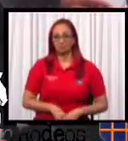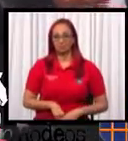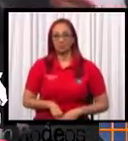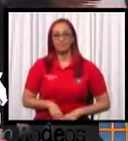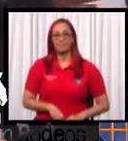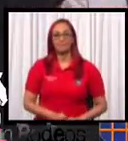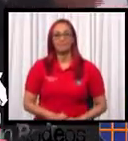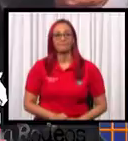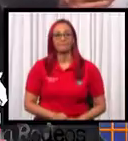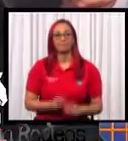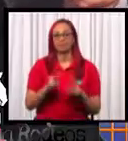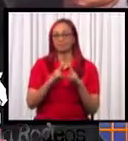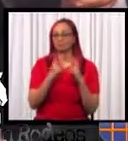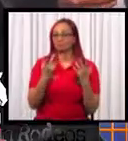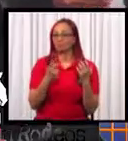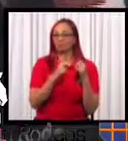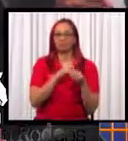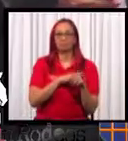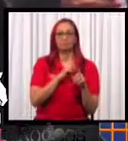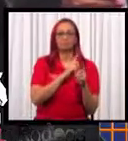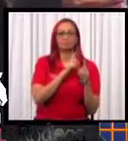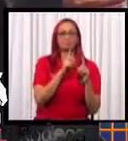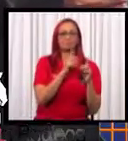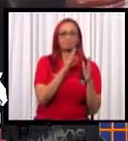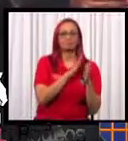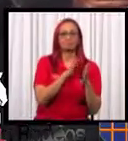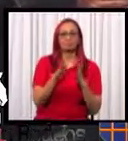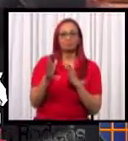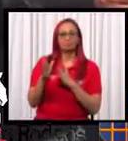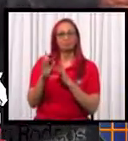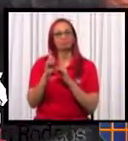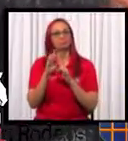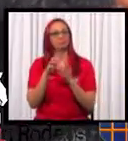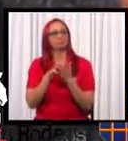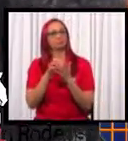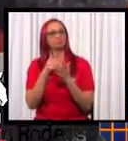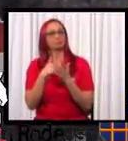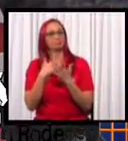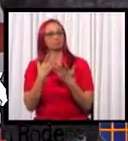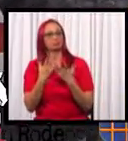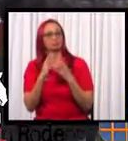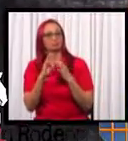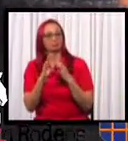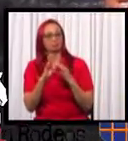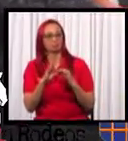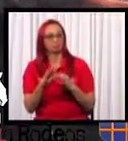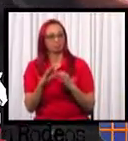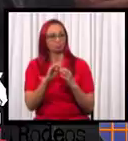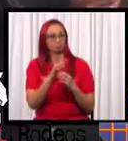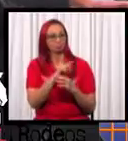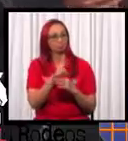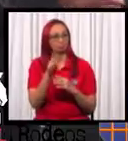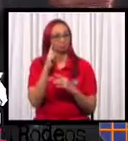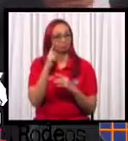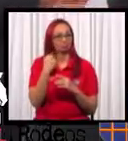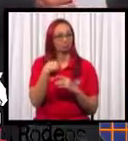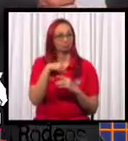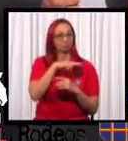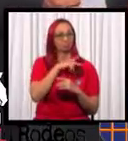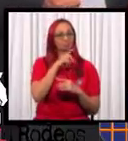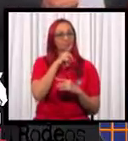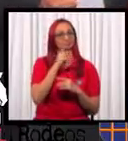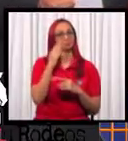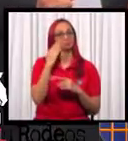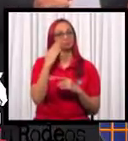Desconocemos en este momento cuál es el planteamiento, cuál es la duda que tenga Comex con respecto a esto, que para nosotros es algo que está muy, muy